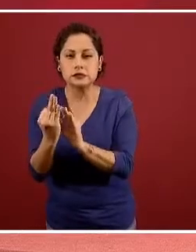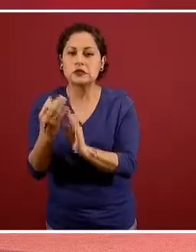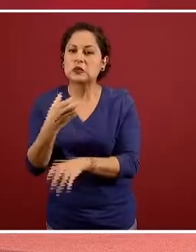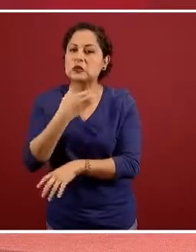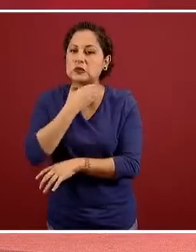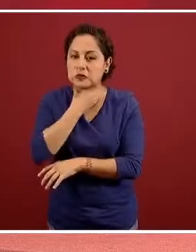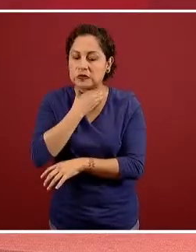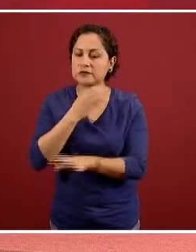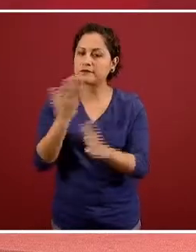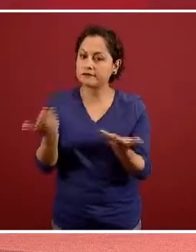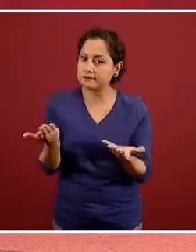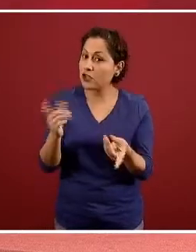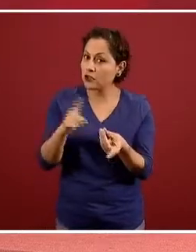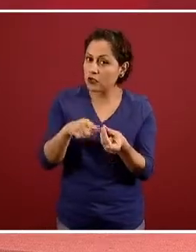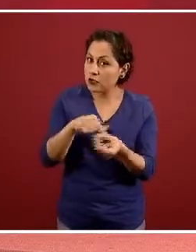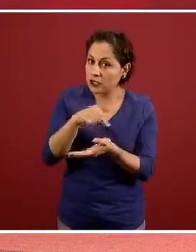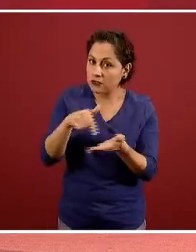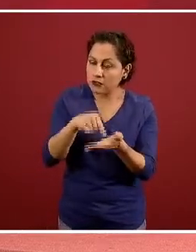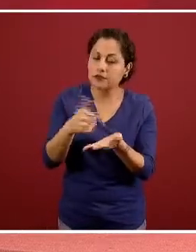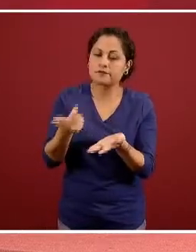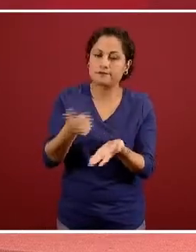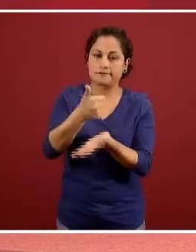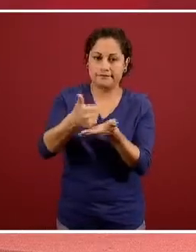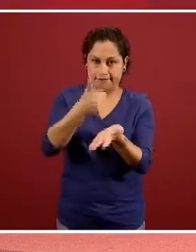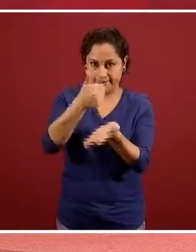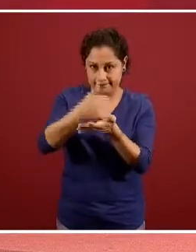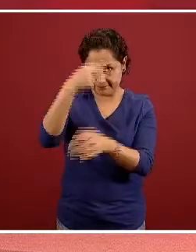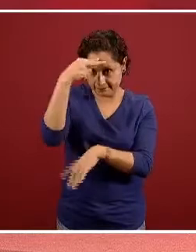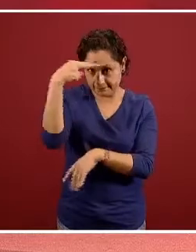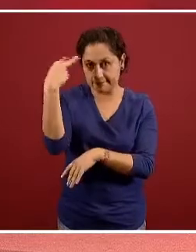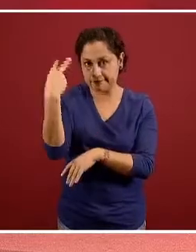en esta zona, en el área metropolitana